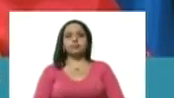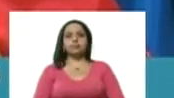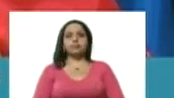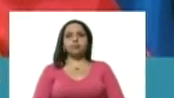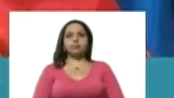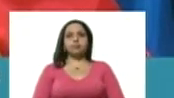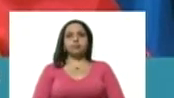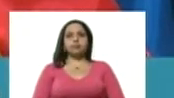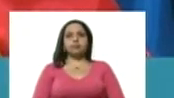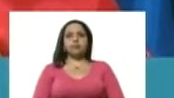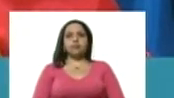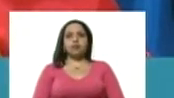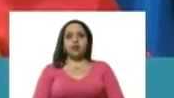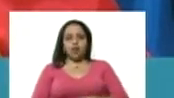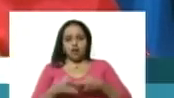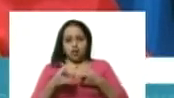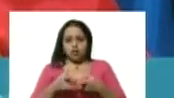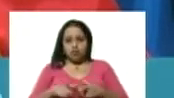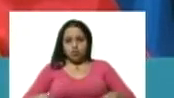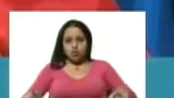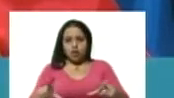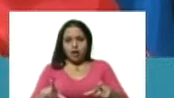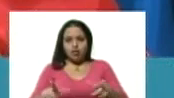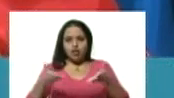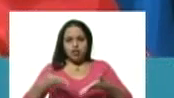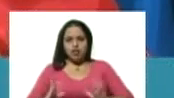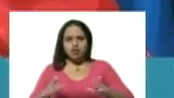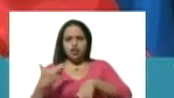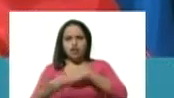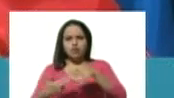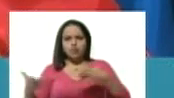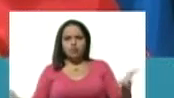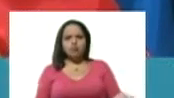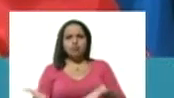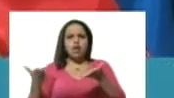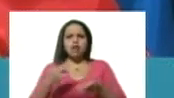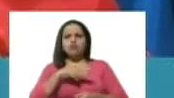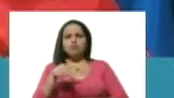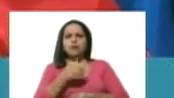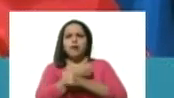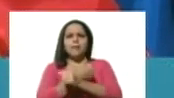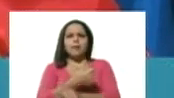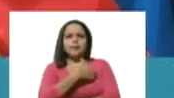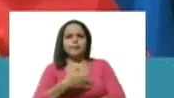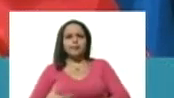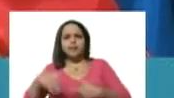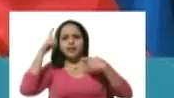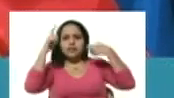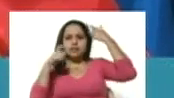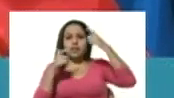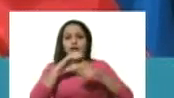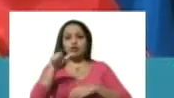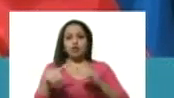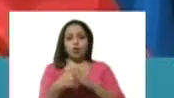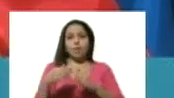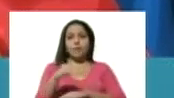y cuna de la revolución bolivariana impulsada por nuestro amado comandante Hugo Chávez, a todos los ministros,